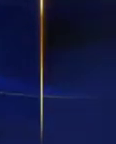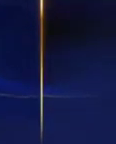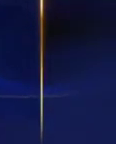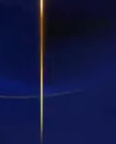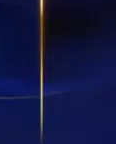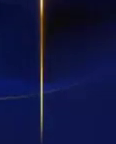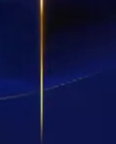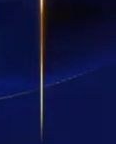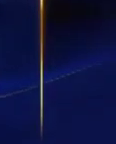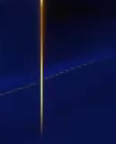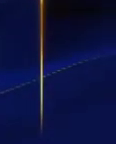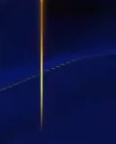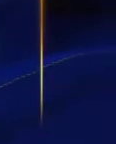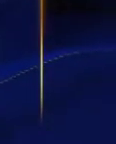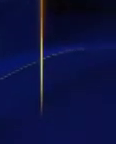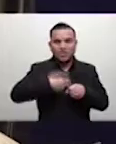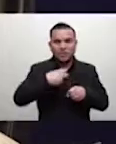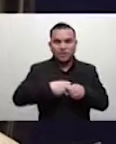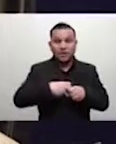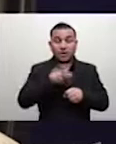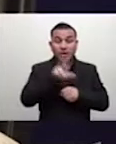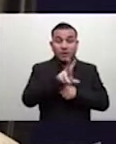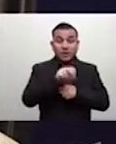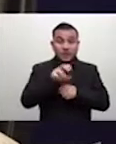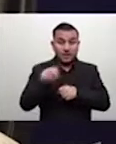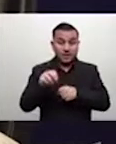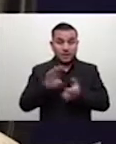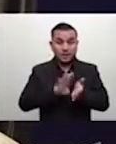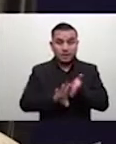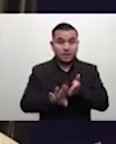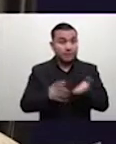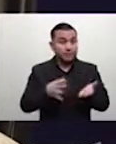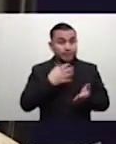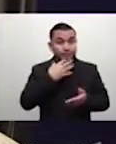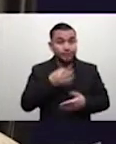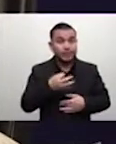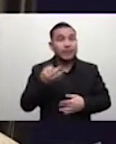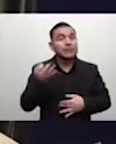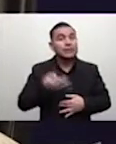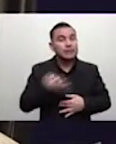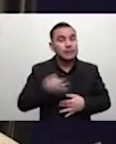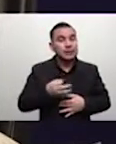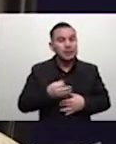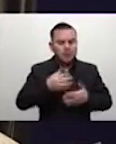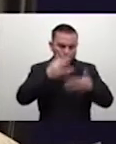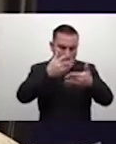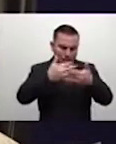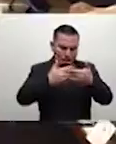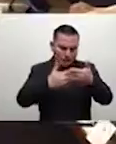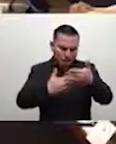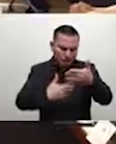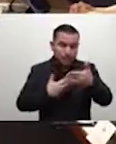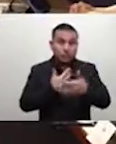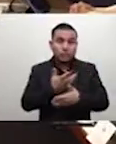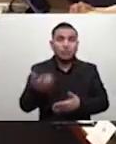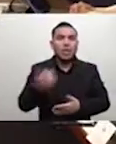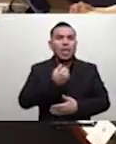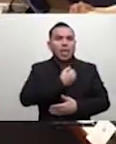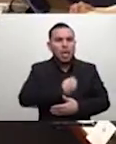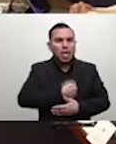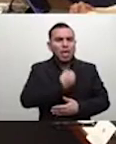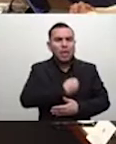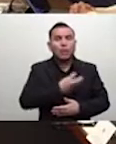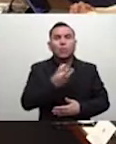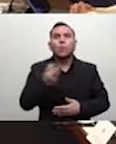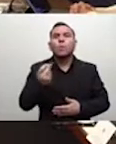9 según datos de la fiscalía las últimas encuestas le dan un 97 por ciento de aceptación a la gestión del presidente bucl